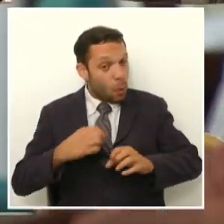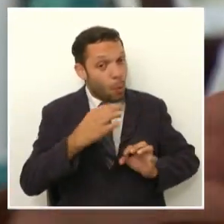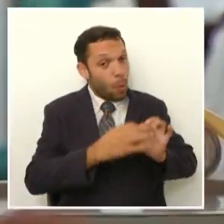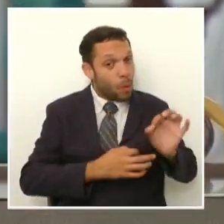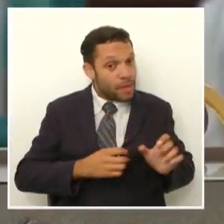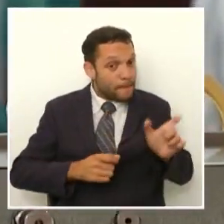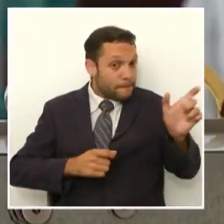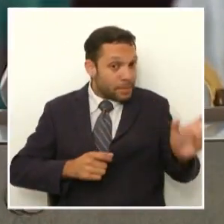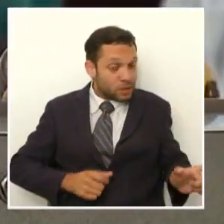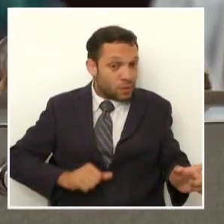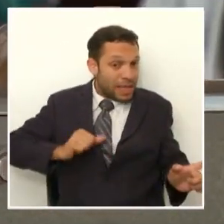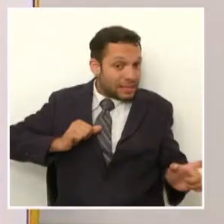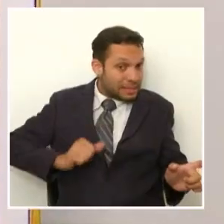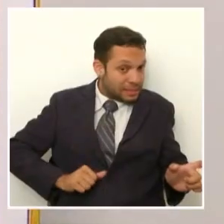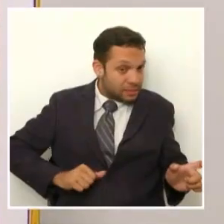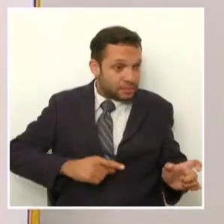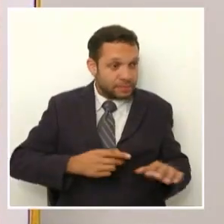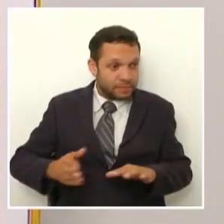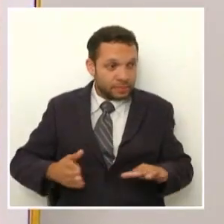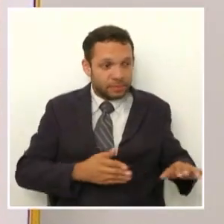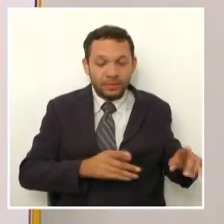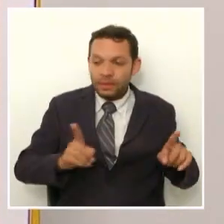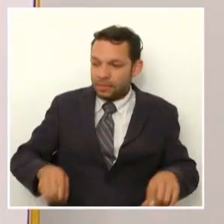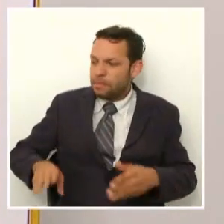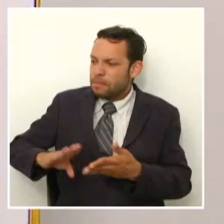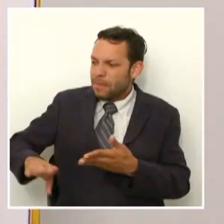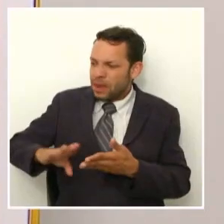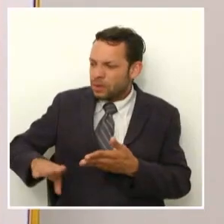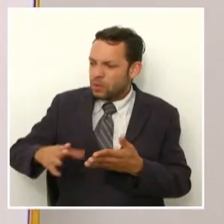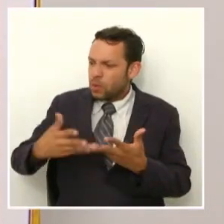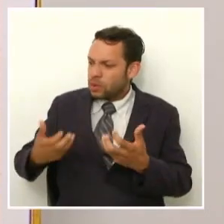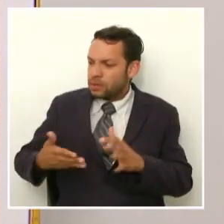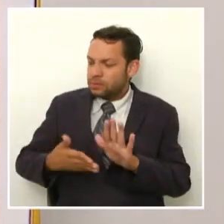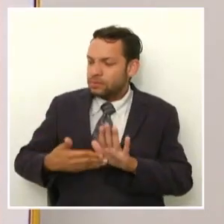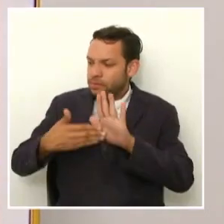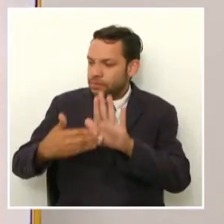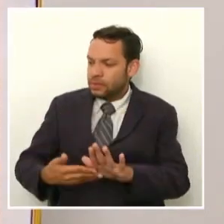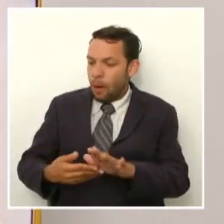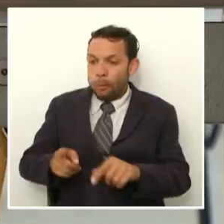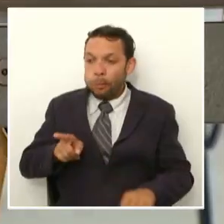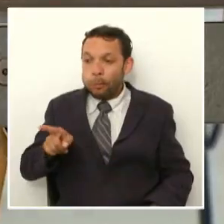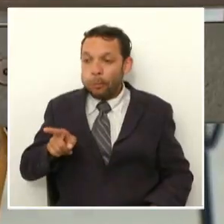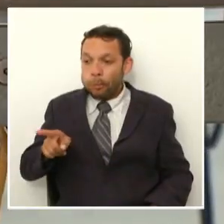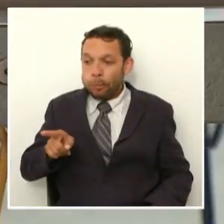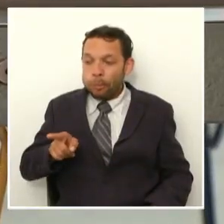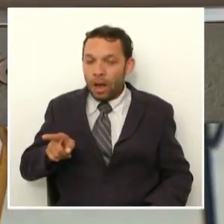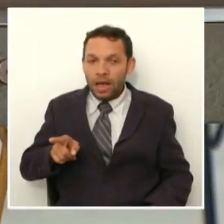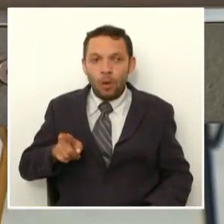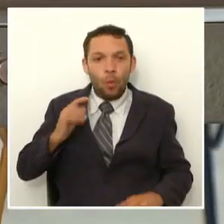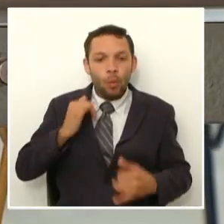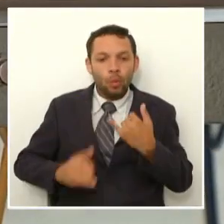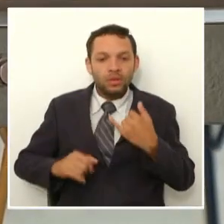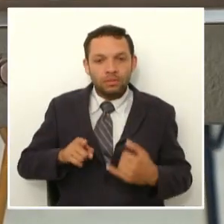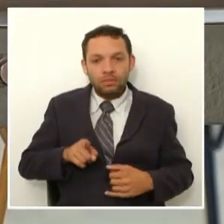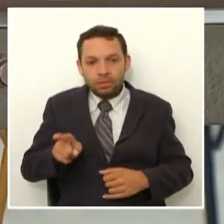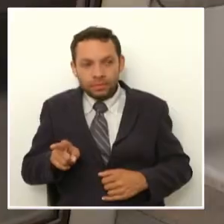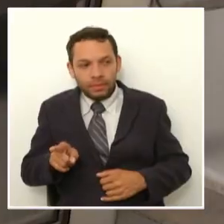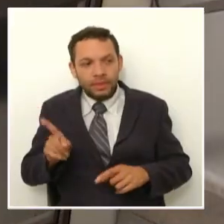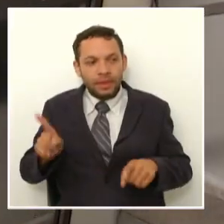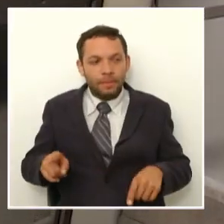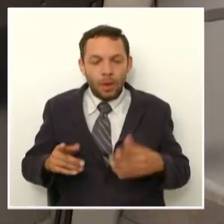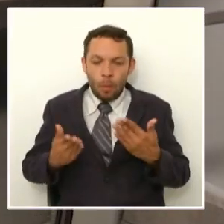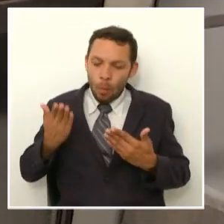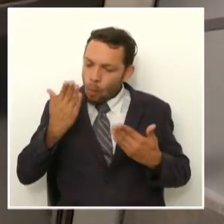Quiero mostrarte, si tú me permites, doctor Rojas, el equipo que está ahí atrás. Este es un aparato para hacer pruebas